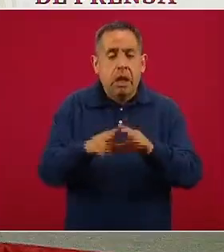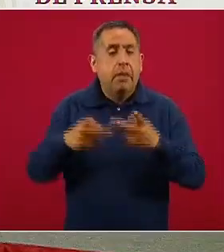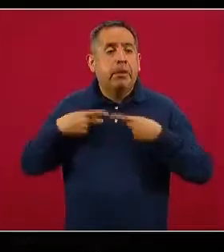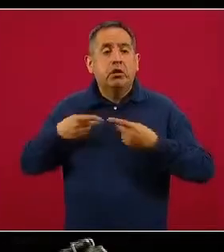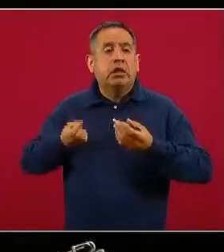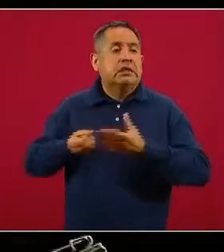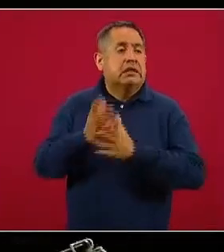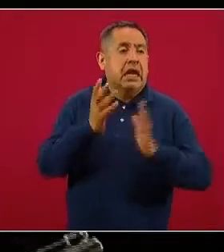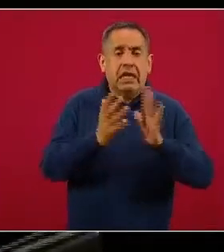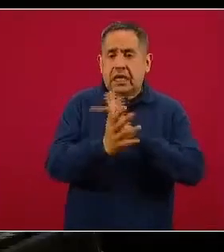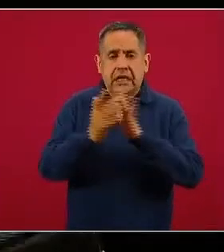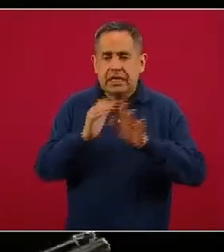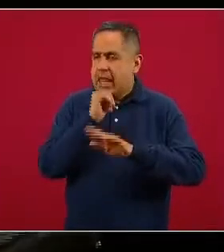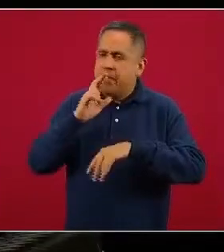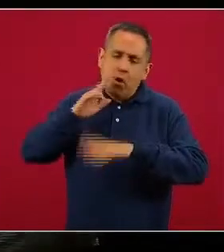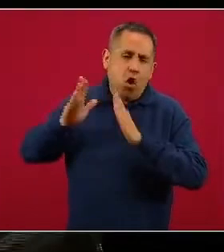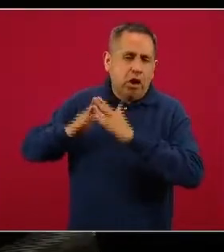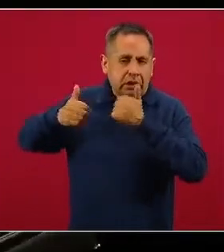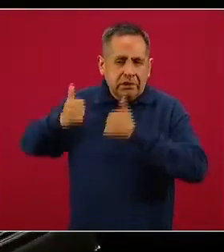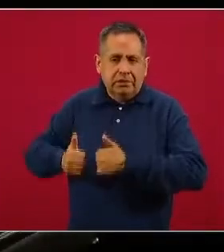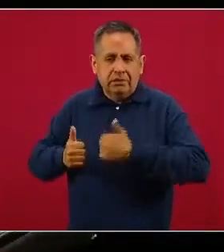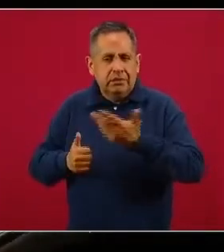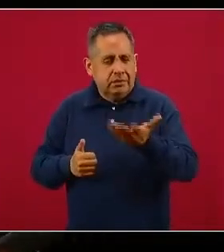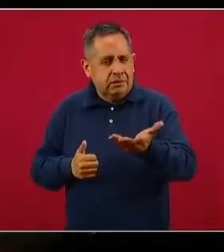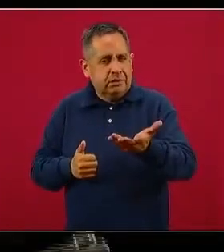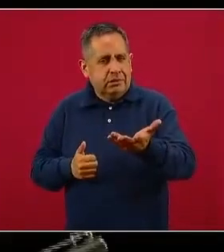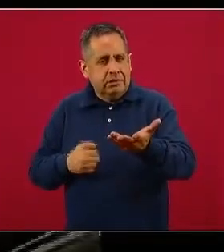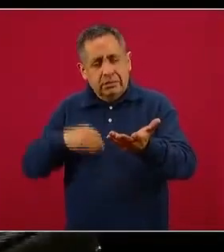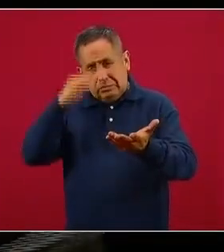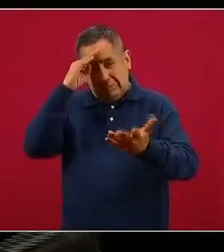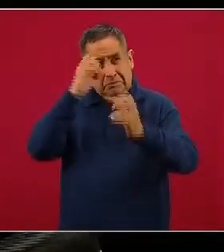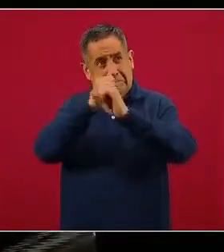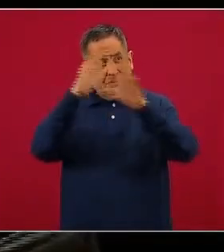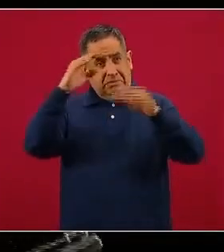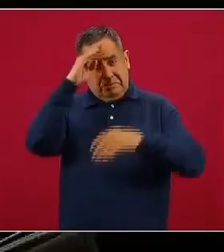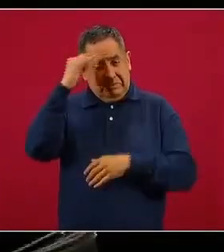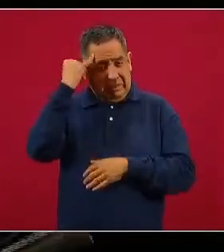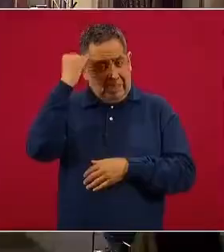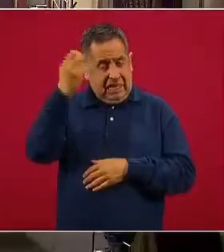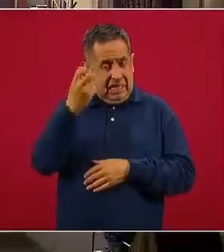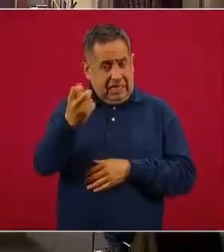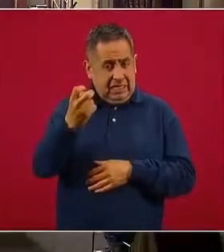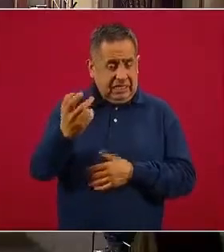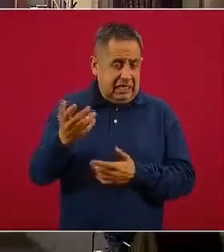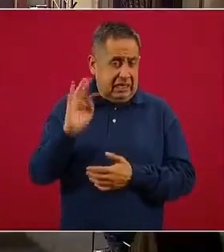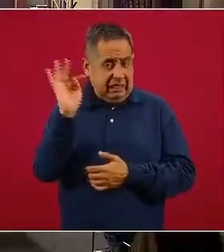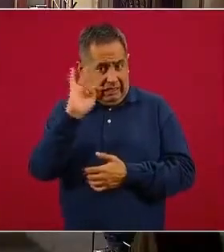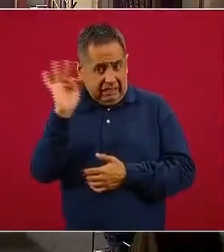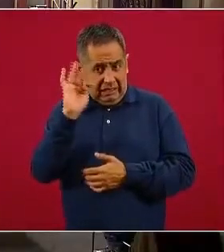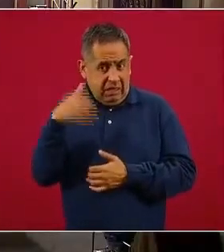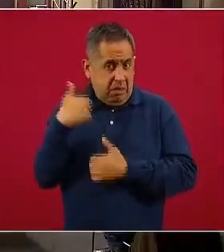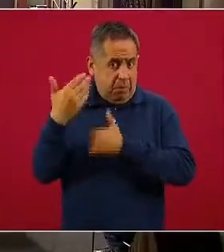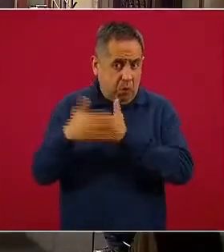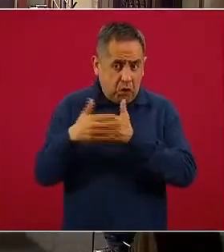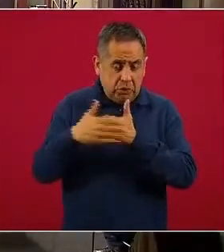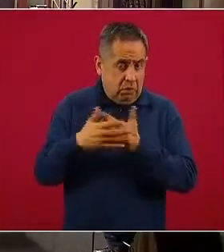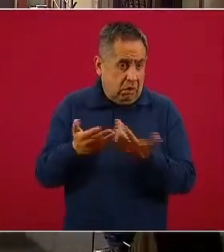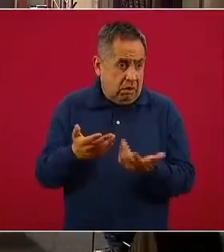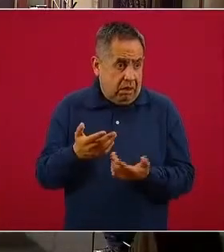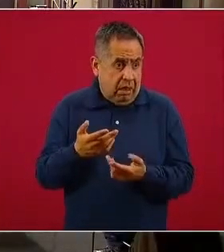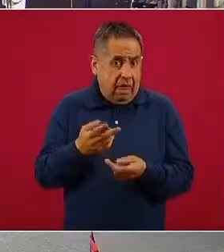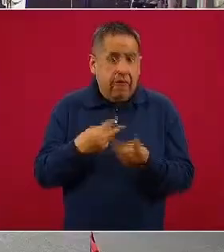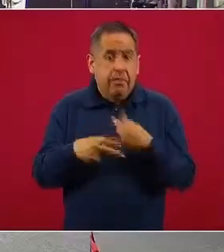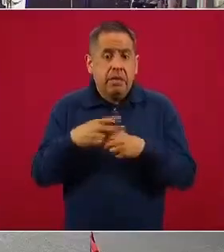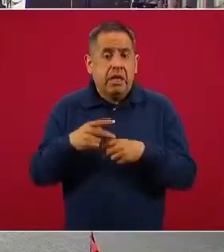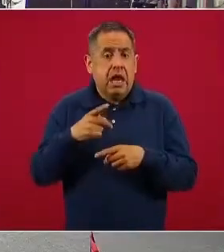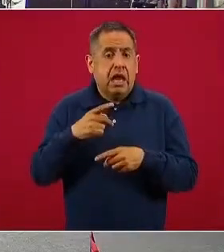de trabajos esenciales. O sea, ¿ustedes han visualizado un escenario de ese tipo ahora que estamos entrando pues